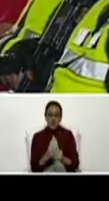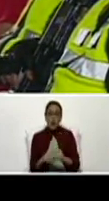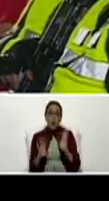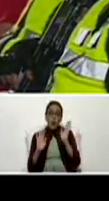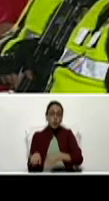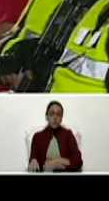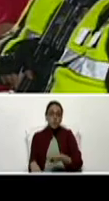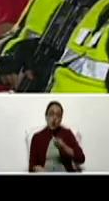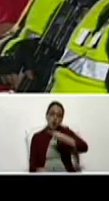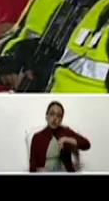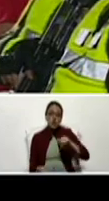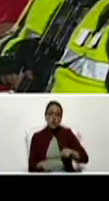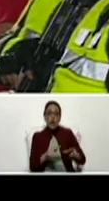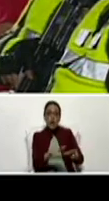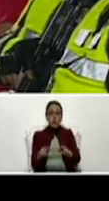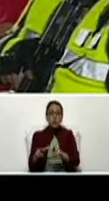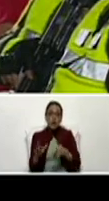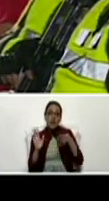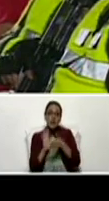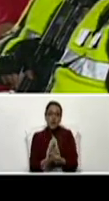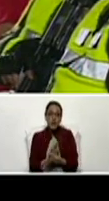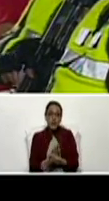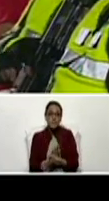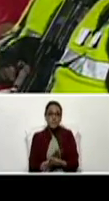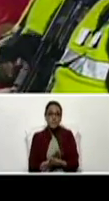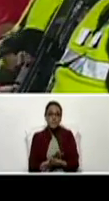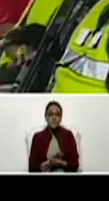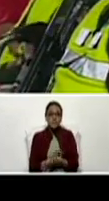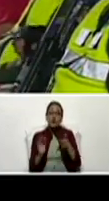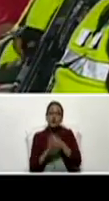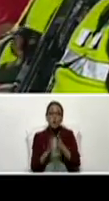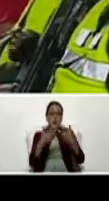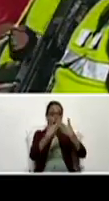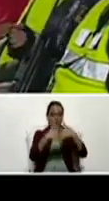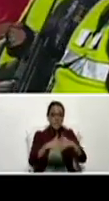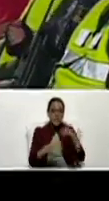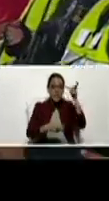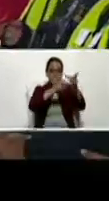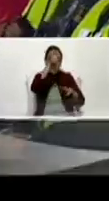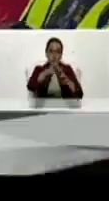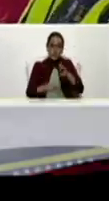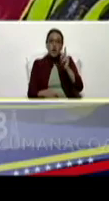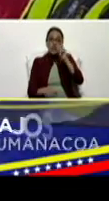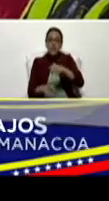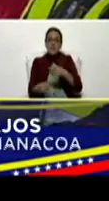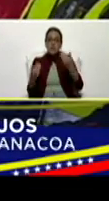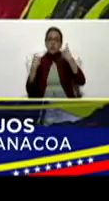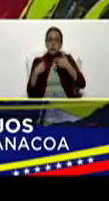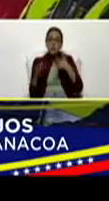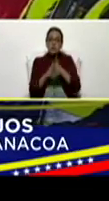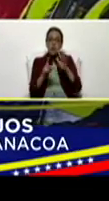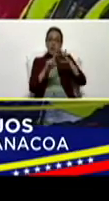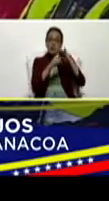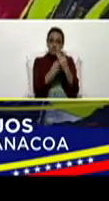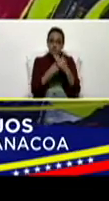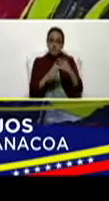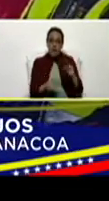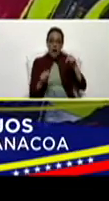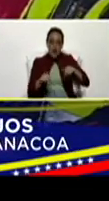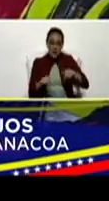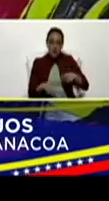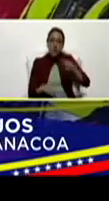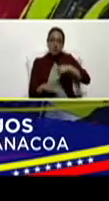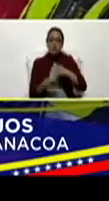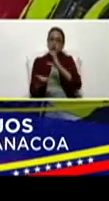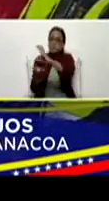espacio que esté abierto a los a los industriales a los productores hemos recibido presidente en el día de hoy